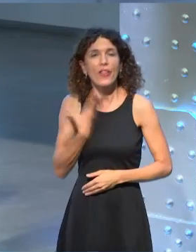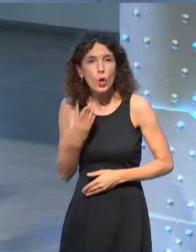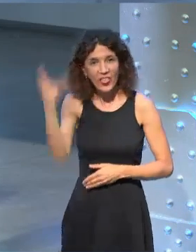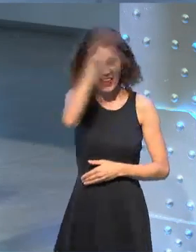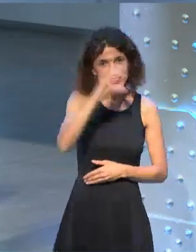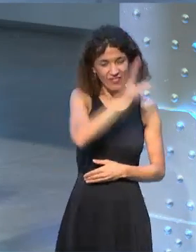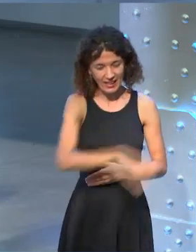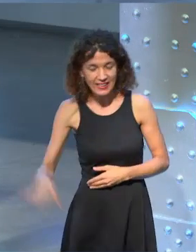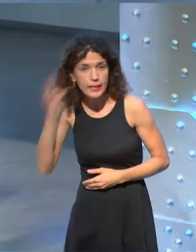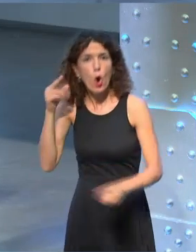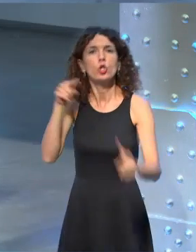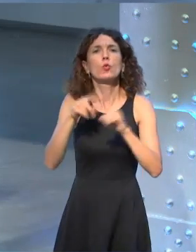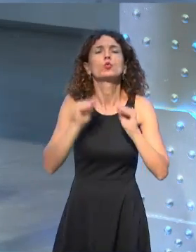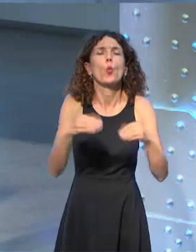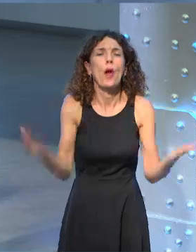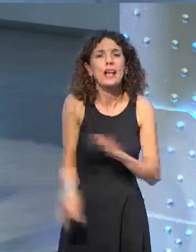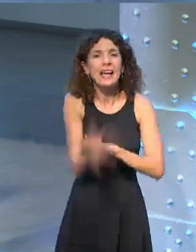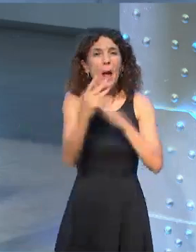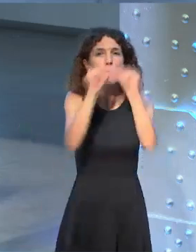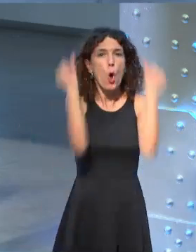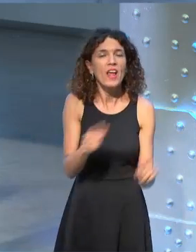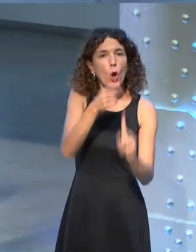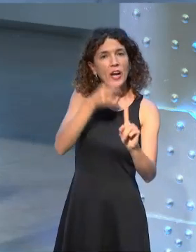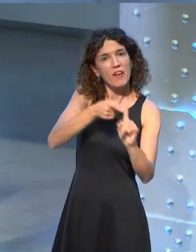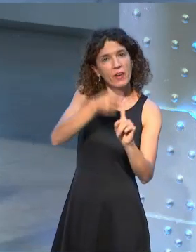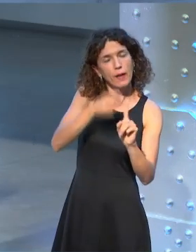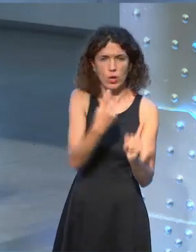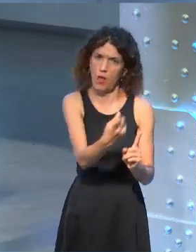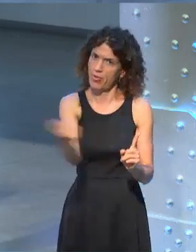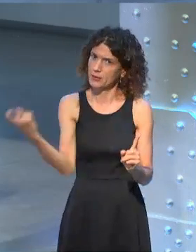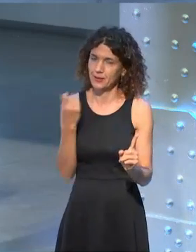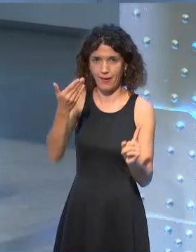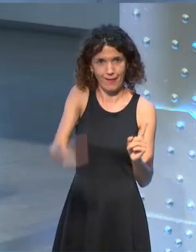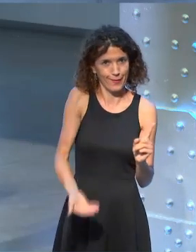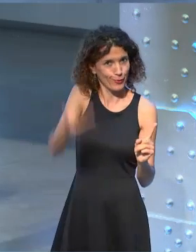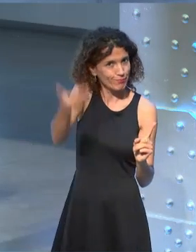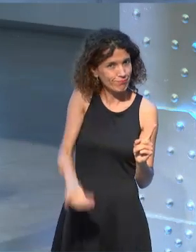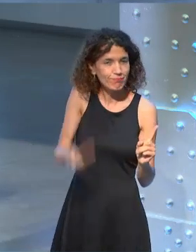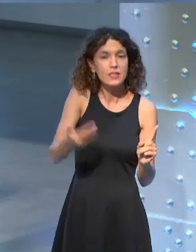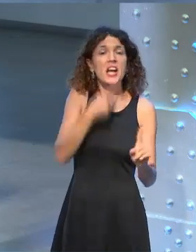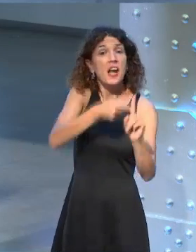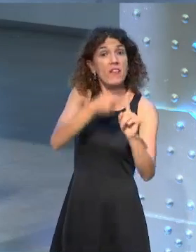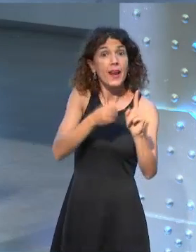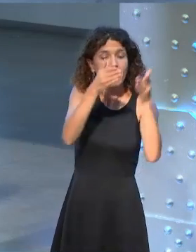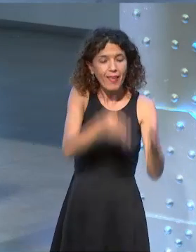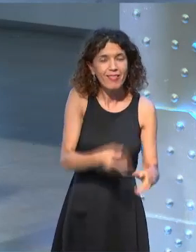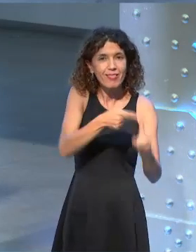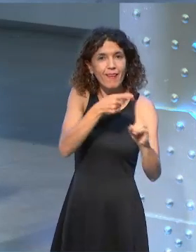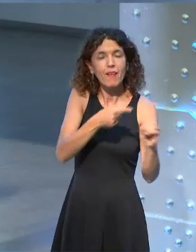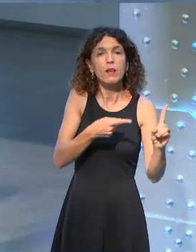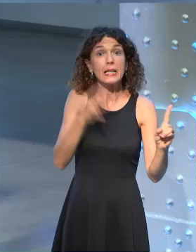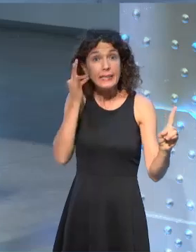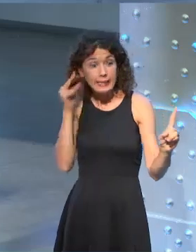en niñas, con el objetivo de crear modelos y referentes. Tan necesitados estamos, ¿verdad?, de referentes en los que